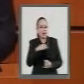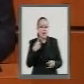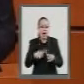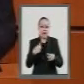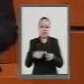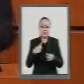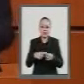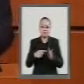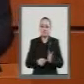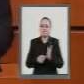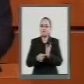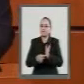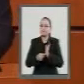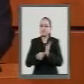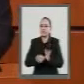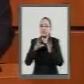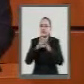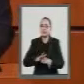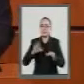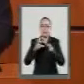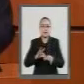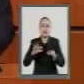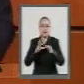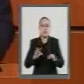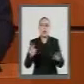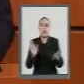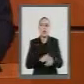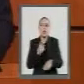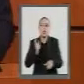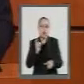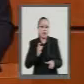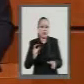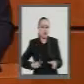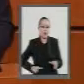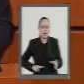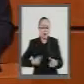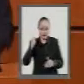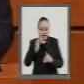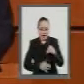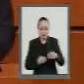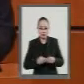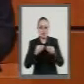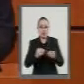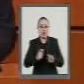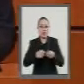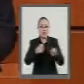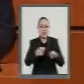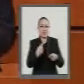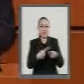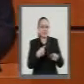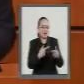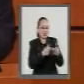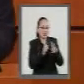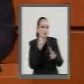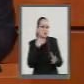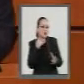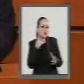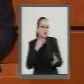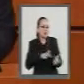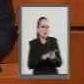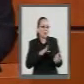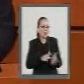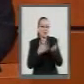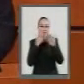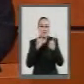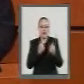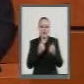rendirle cuentas una vez que acabe su gestión, porque pues no hay un partido que tenga que pagar los platos rotos porque